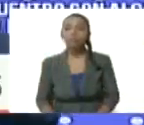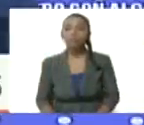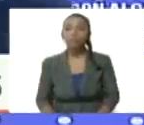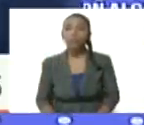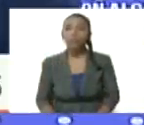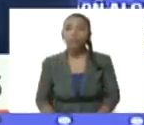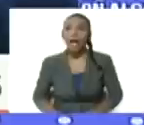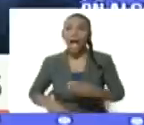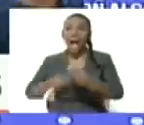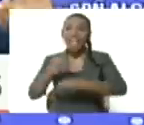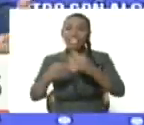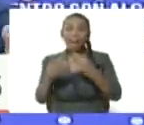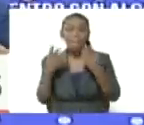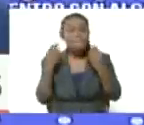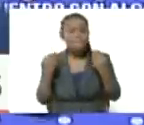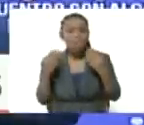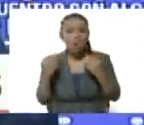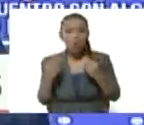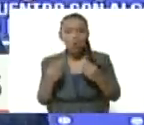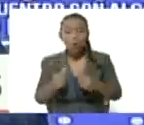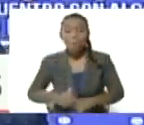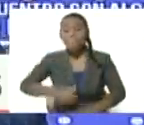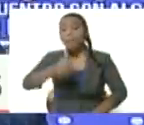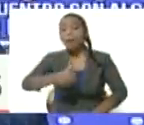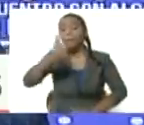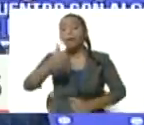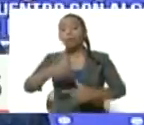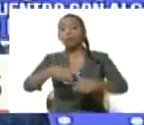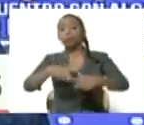para hacer mucho, cada vez más,